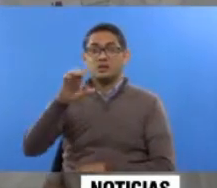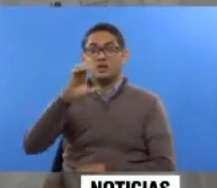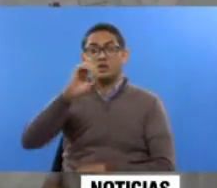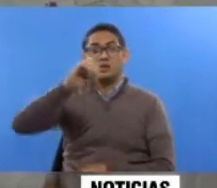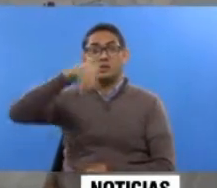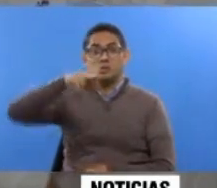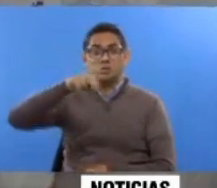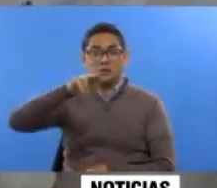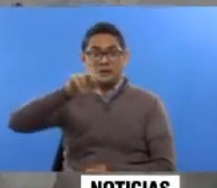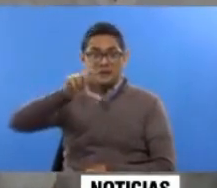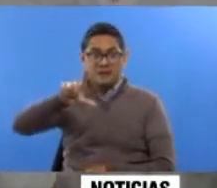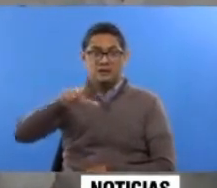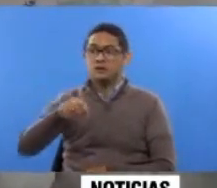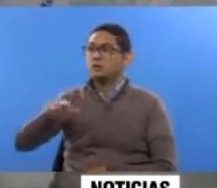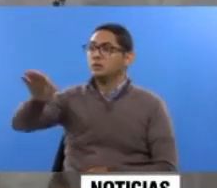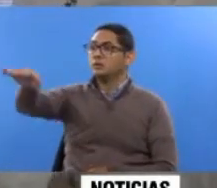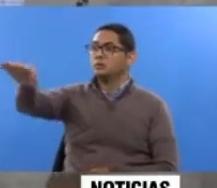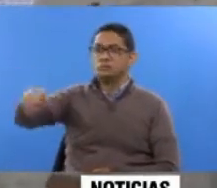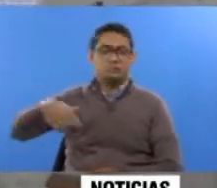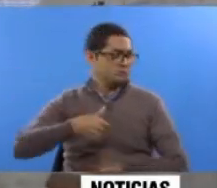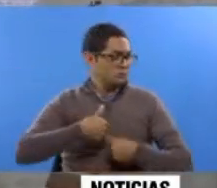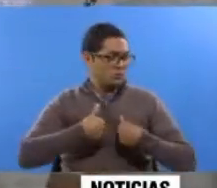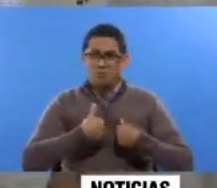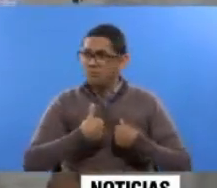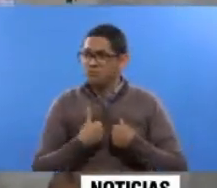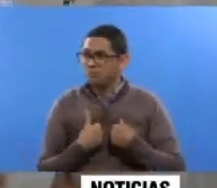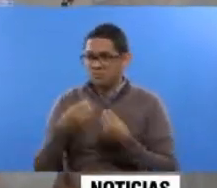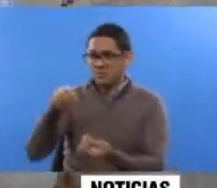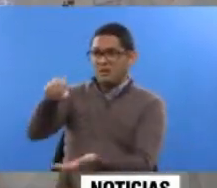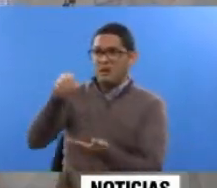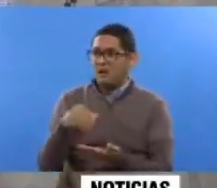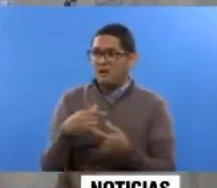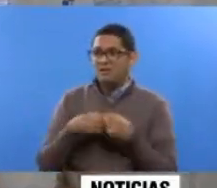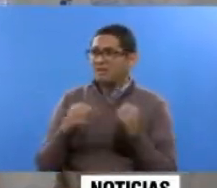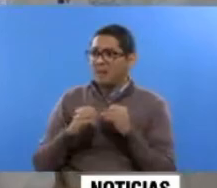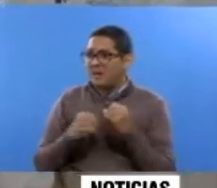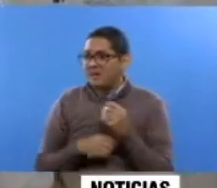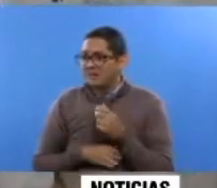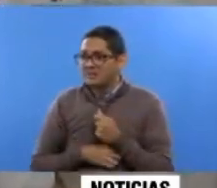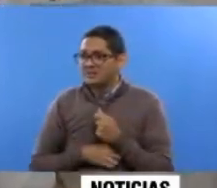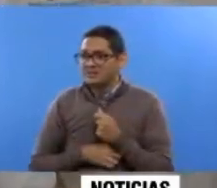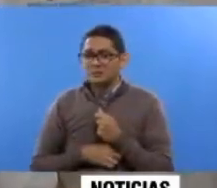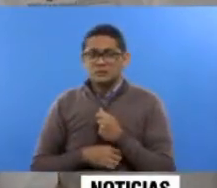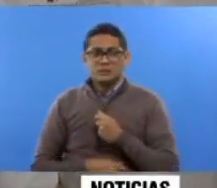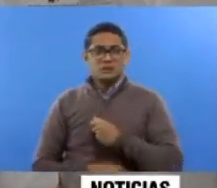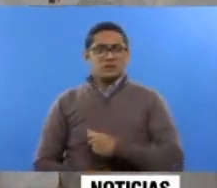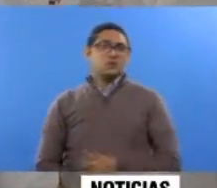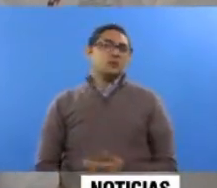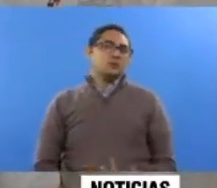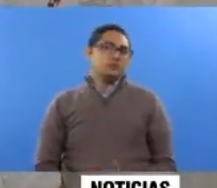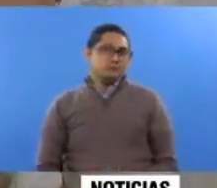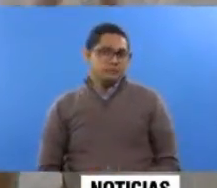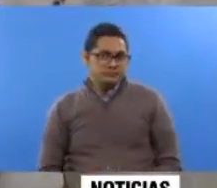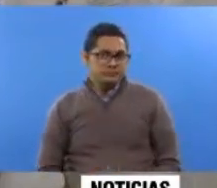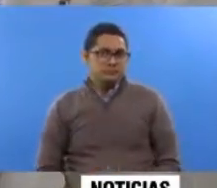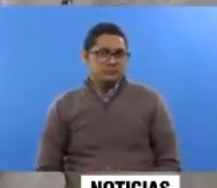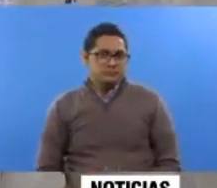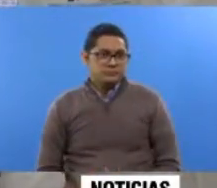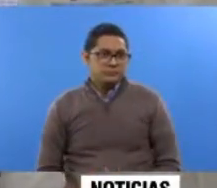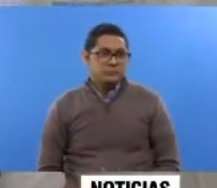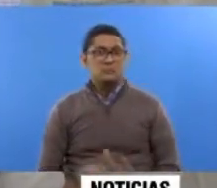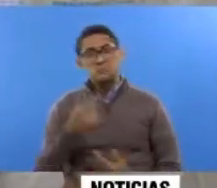estoy excluido o mi vereda está excluida. Porque esto no se está haciendo en gimnasio. Ah, es mucho más fácil agarrar y decir, por ejemplo,